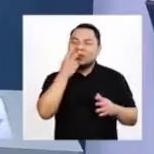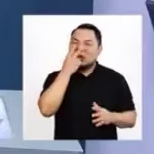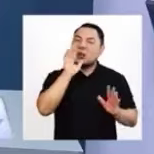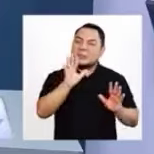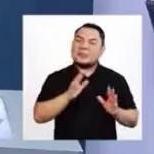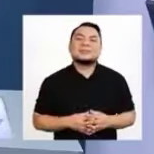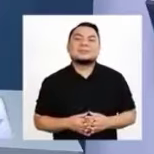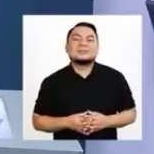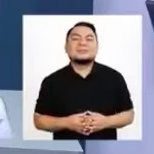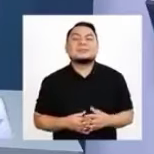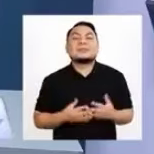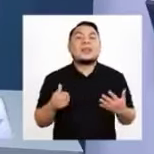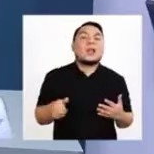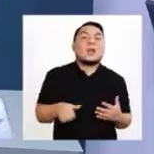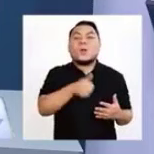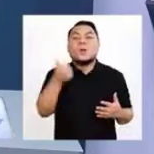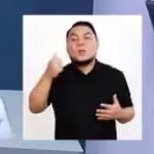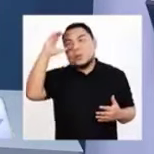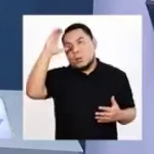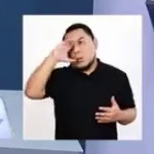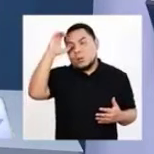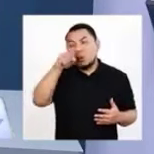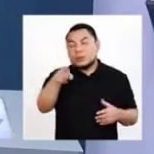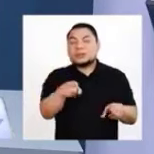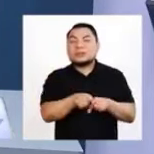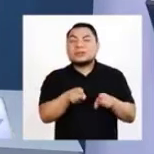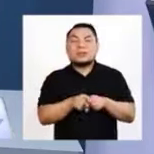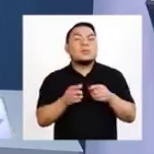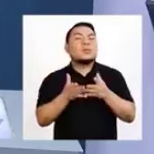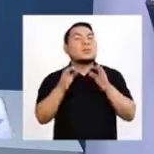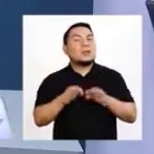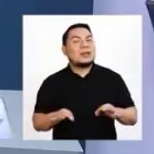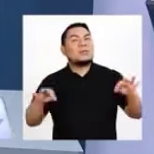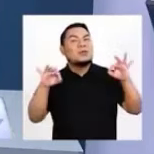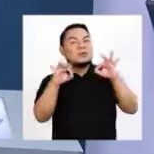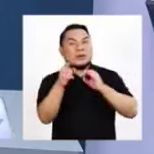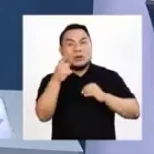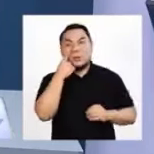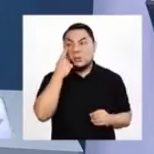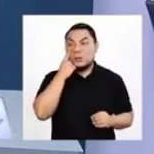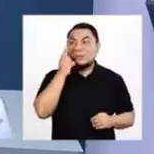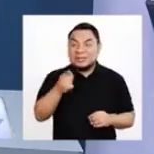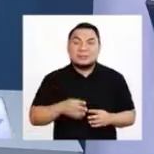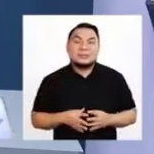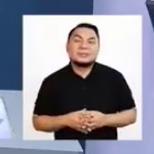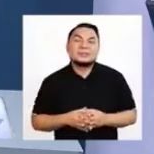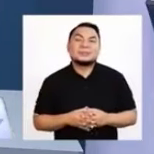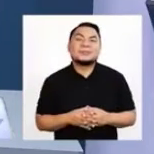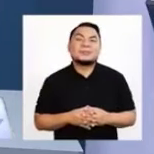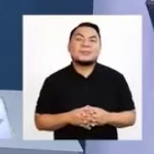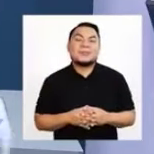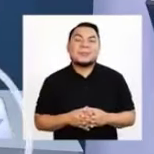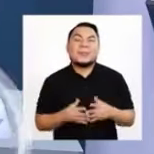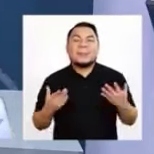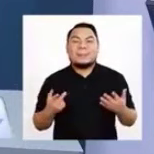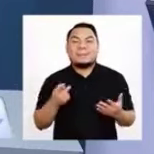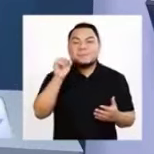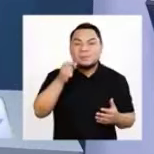A ver, hay otro concepto que también es muy importante que conozcamos.